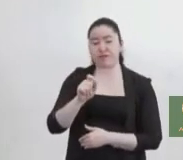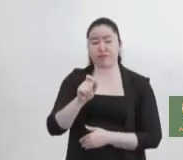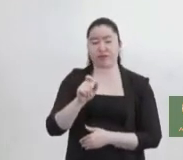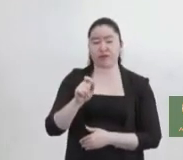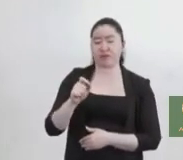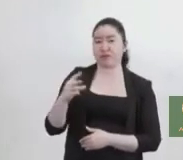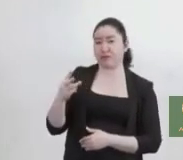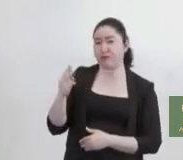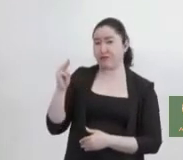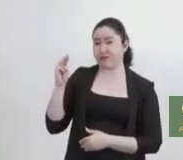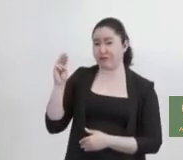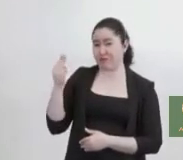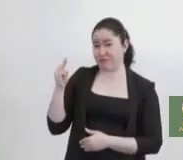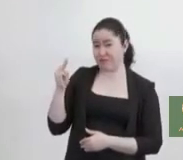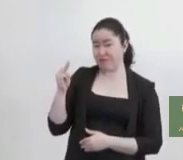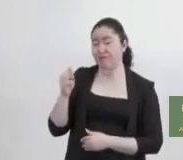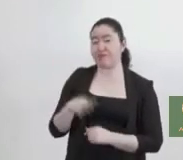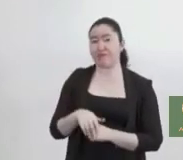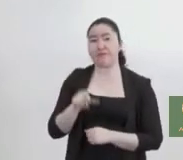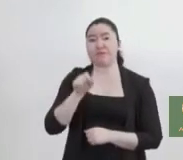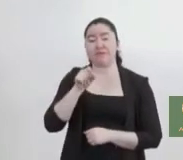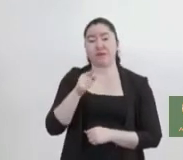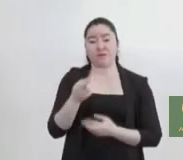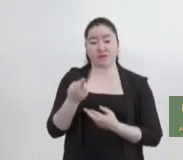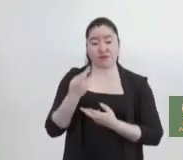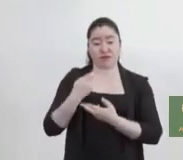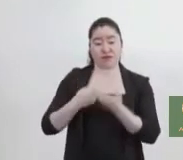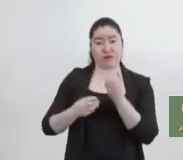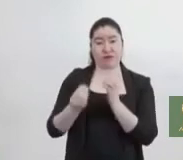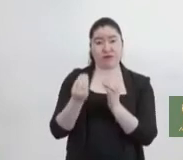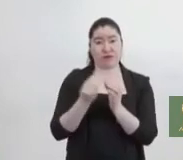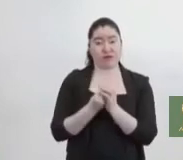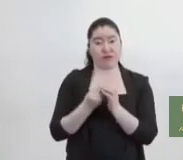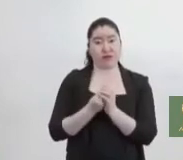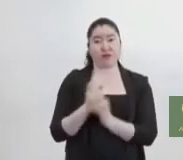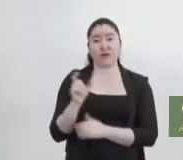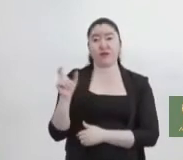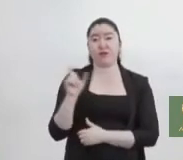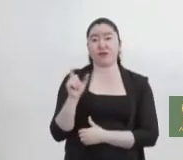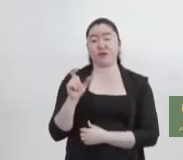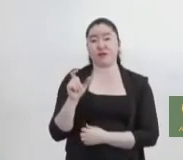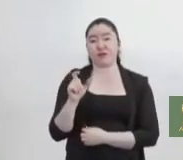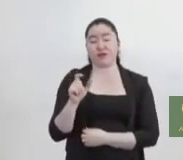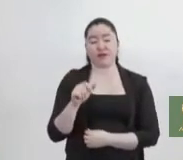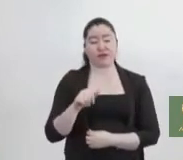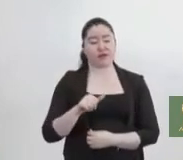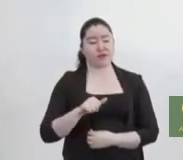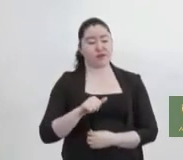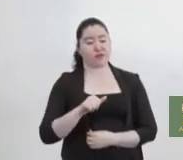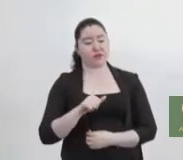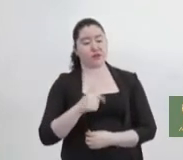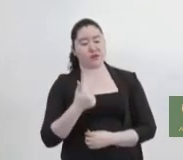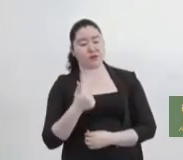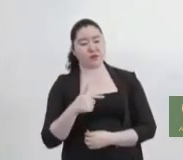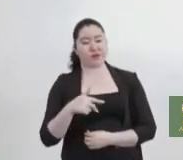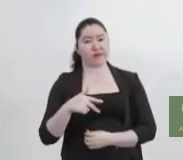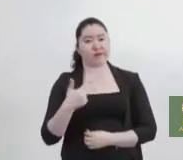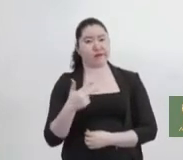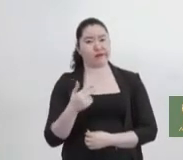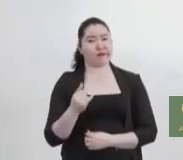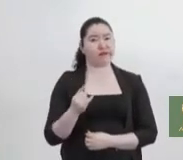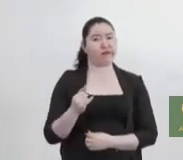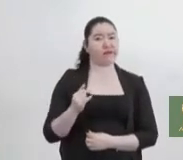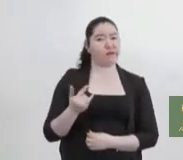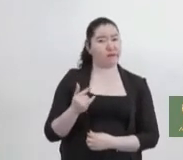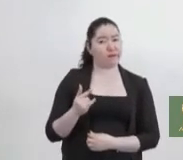mayo y la programación que tienen de regreso a clases ya presenciales sería el 12-13 de junio. ¿Ya